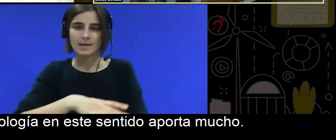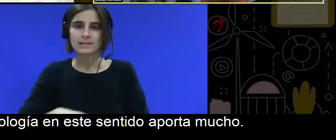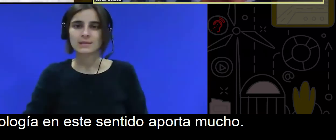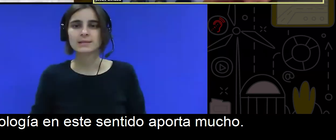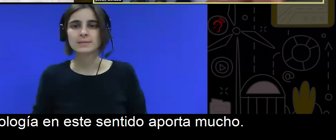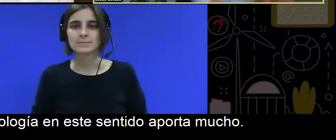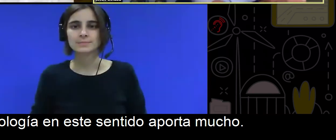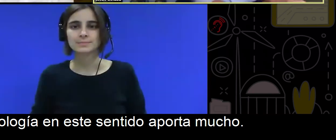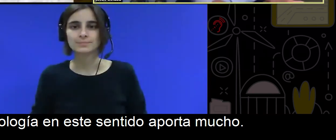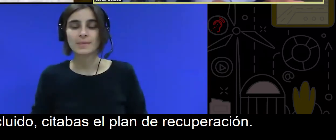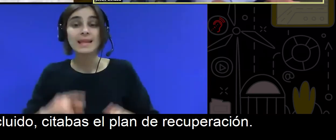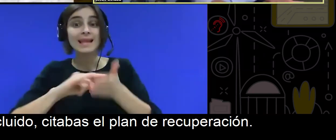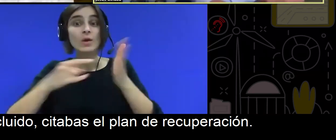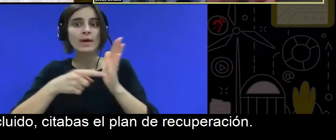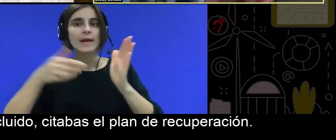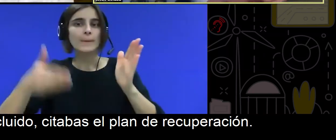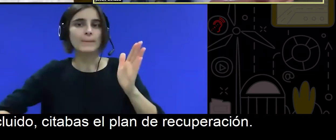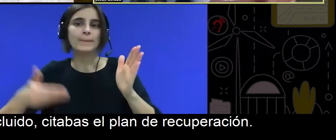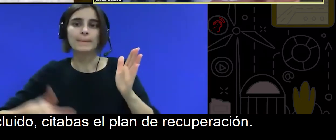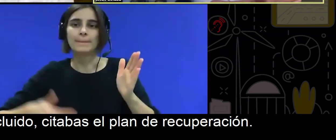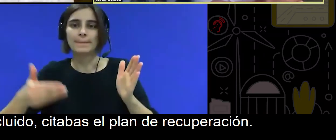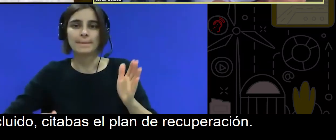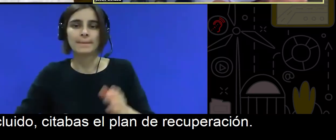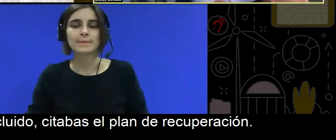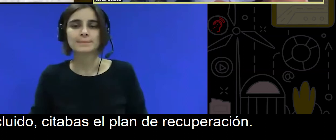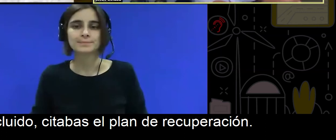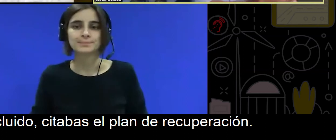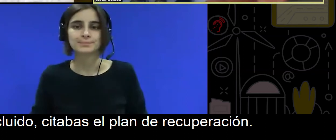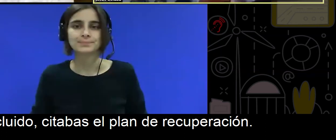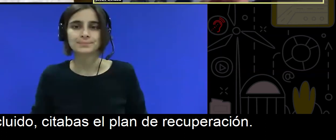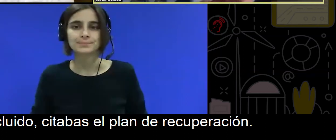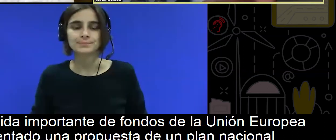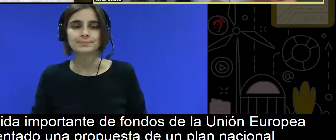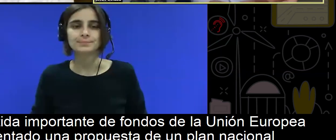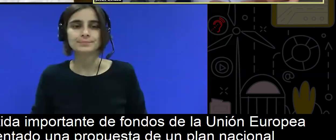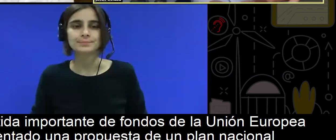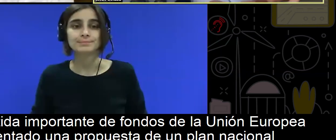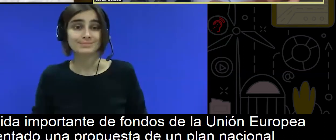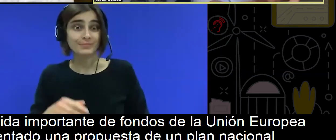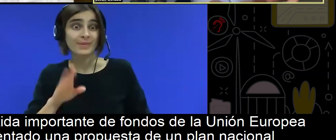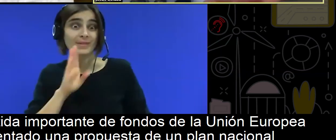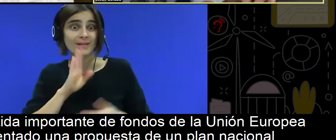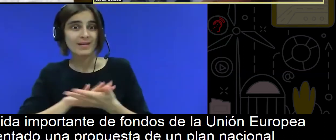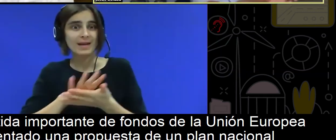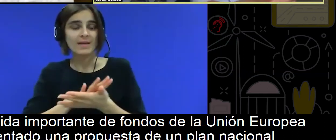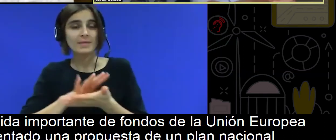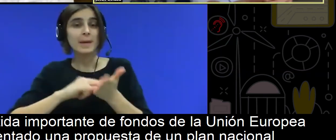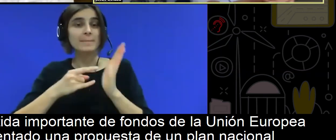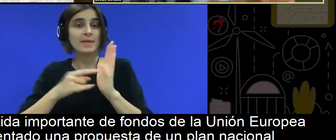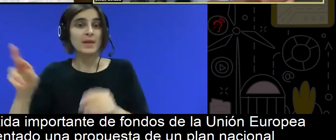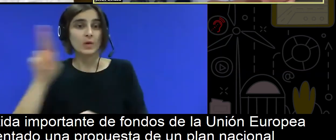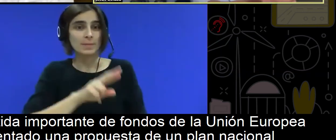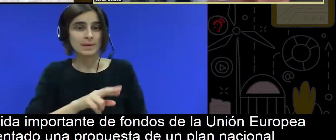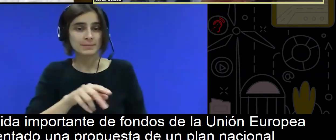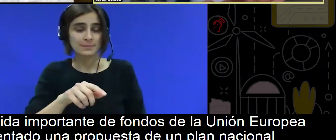este sentido aporta mucho, ¿no? Hemos incluido, citabas tú ahora el plan de recuperación. Como sabéis, va a venir una partida importante de fondos de la Unión